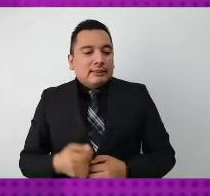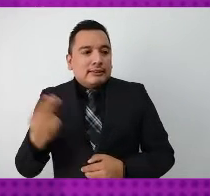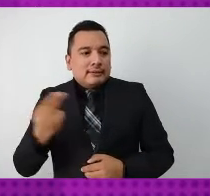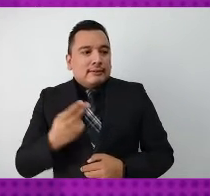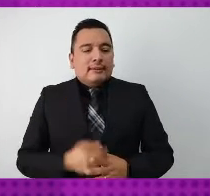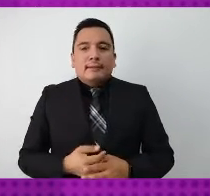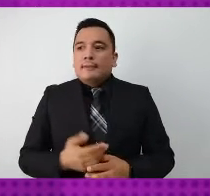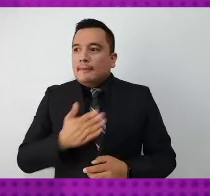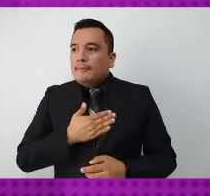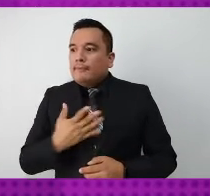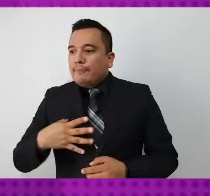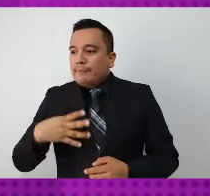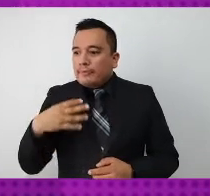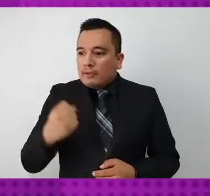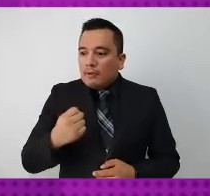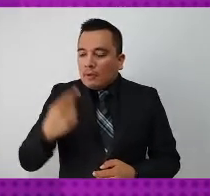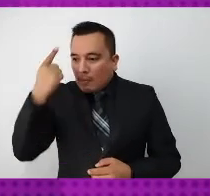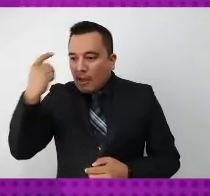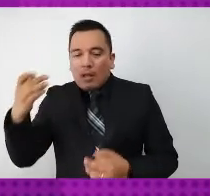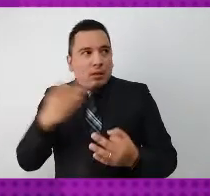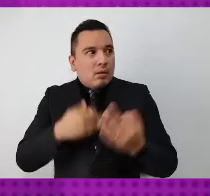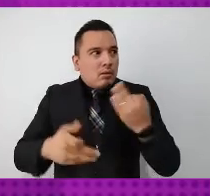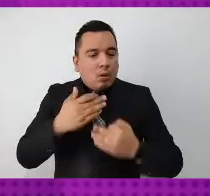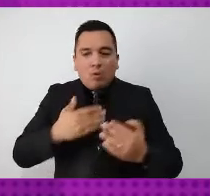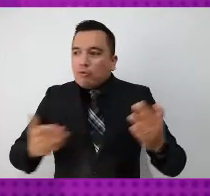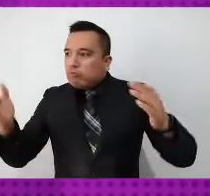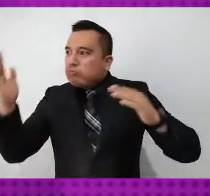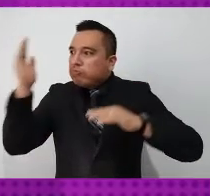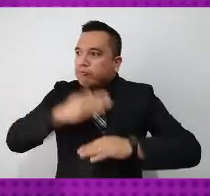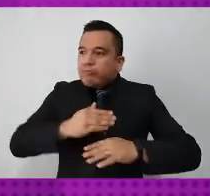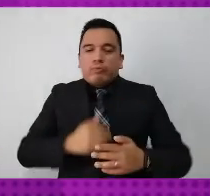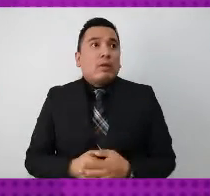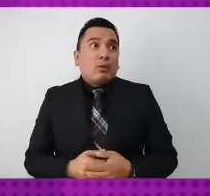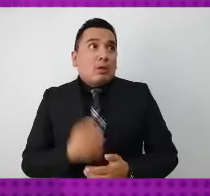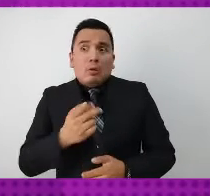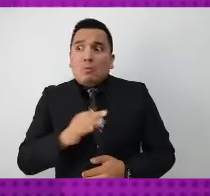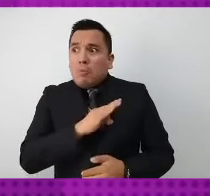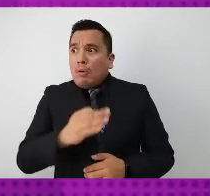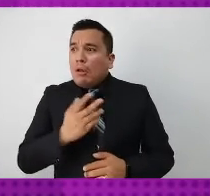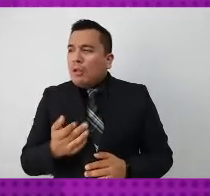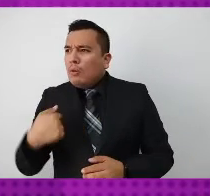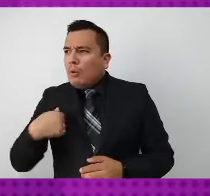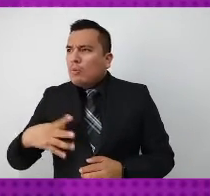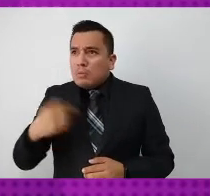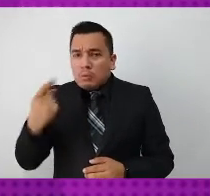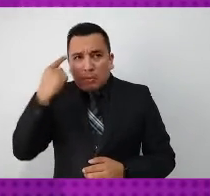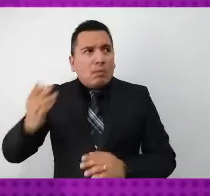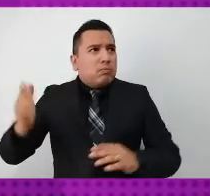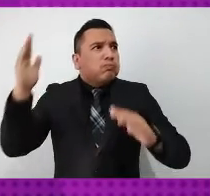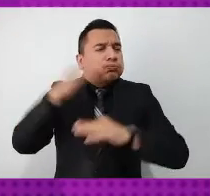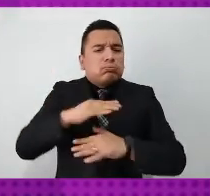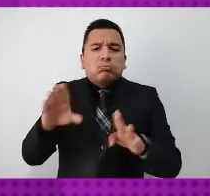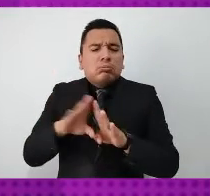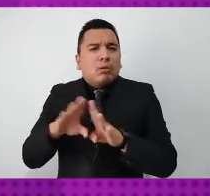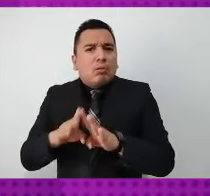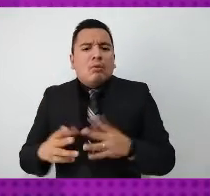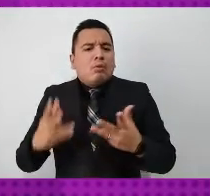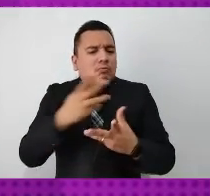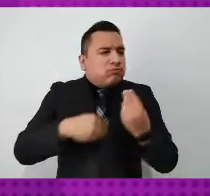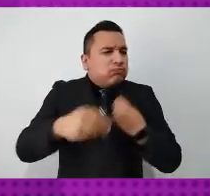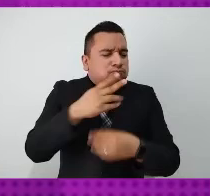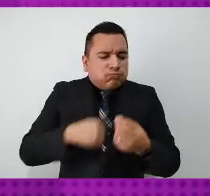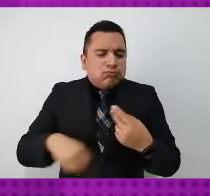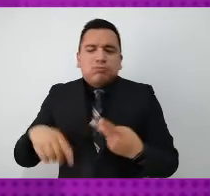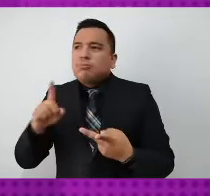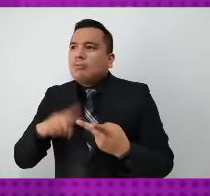podemos hacer política social política partidista política ambiental política de entonces eso es